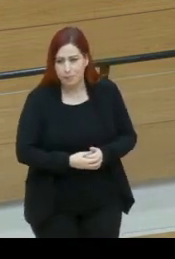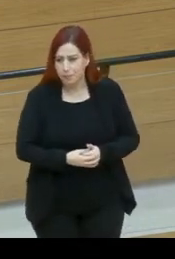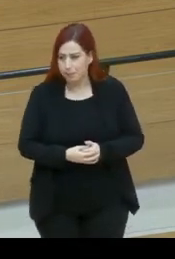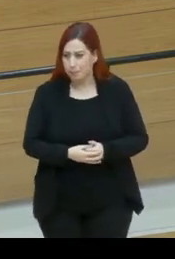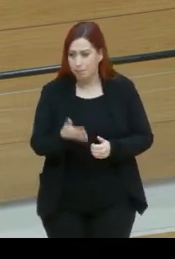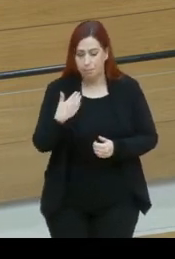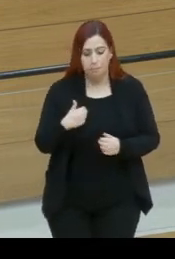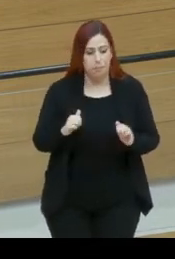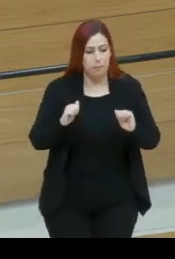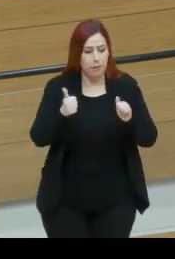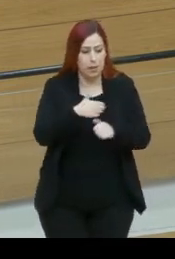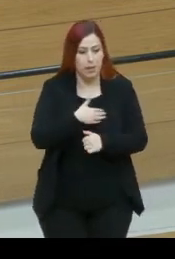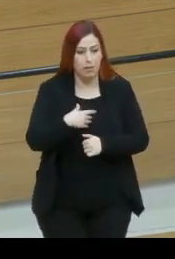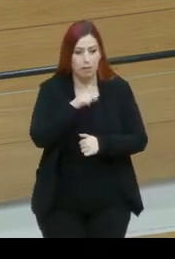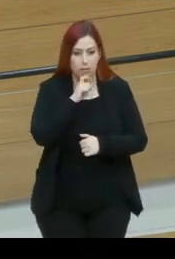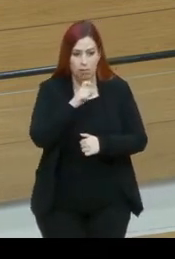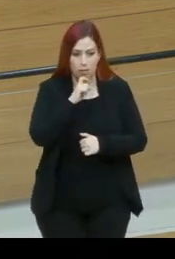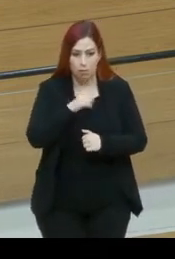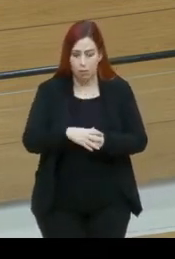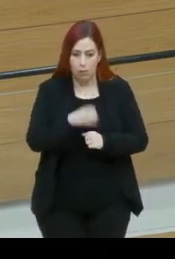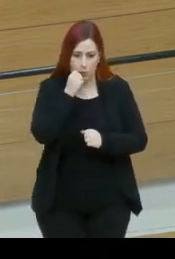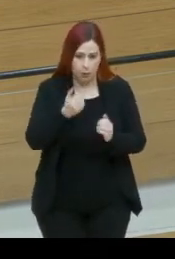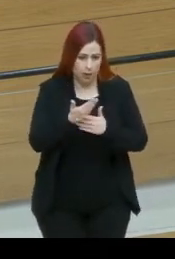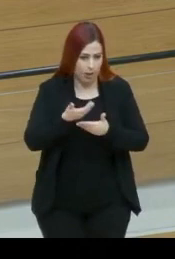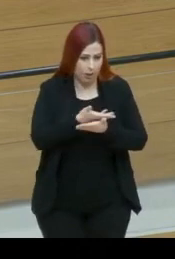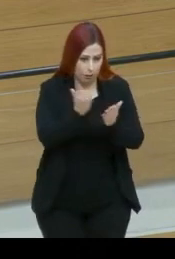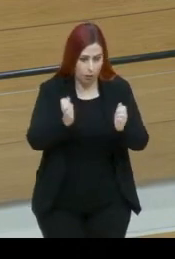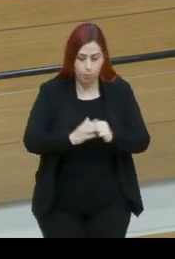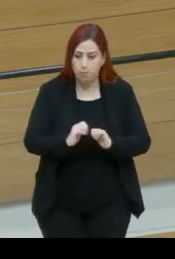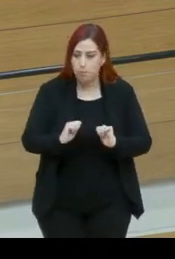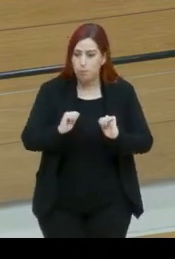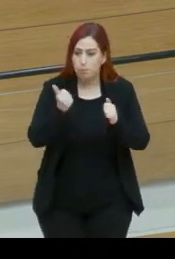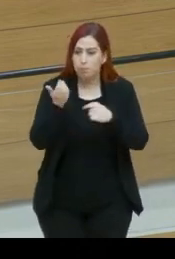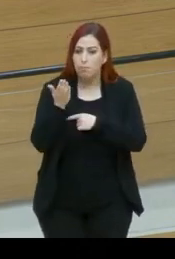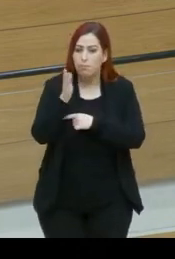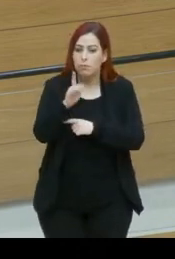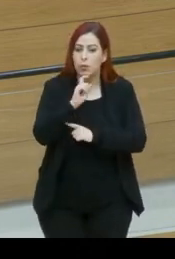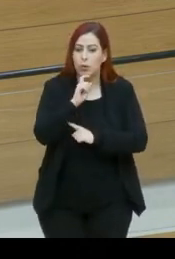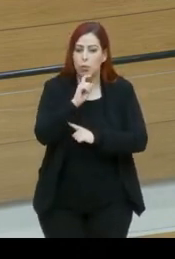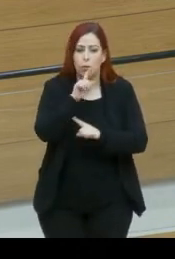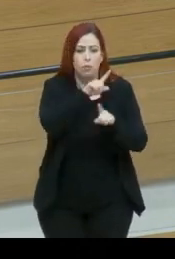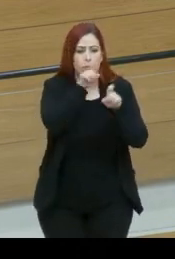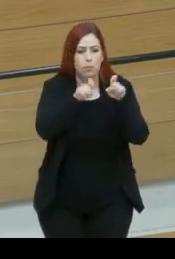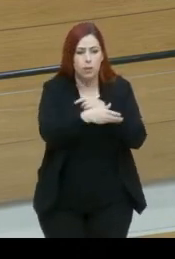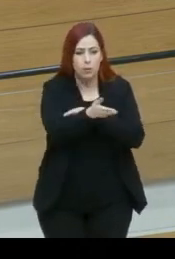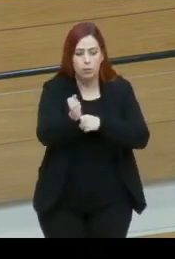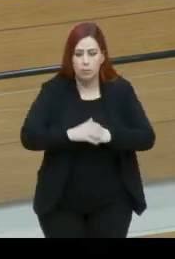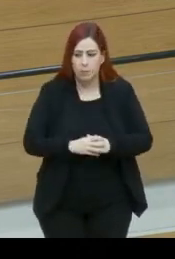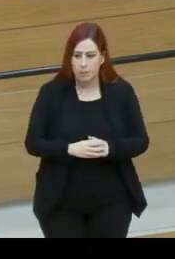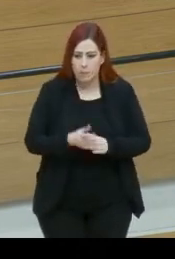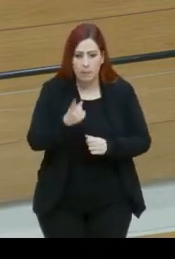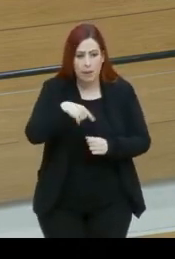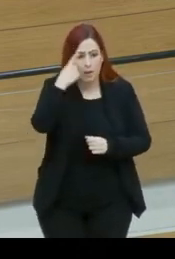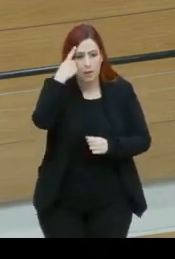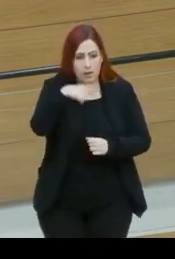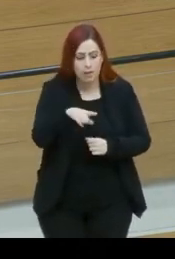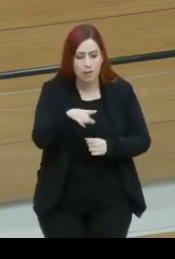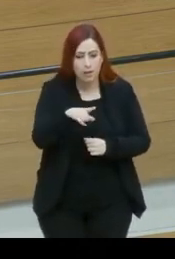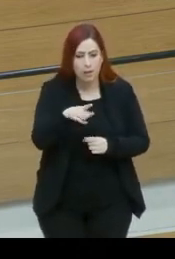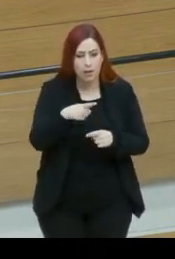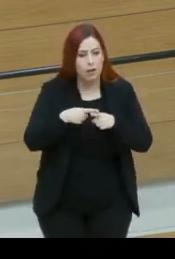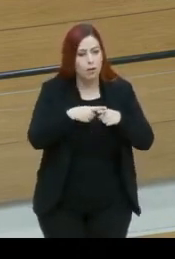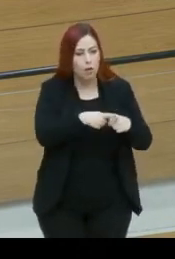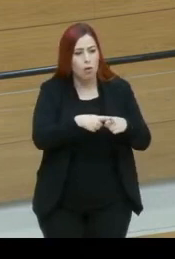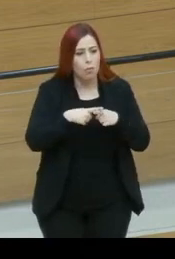quería empezar, buenos días a todos. Quería empezar mi presentación con una pregunta. ¿Sabéis que tienen en